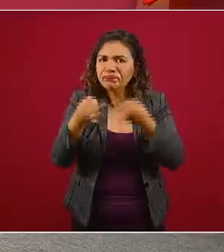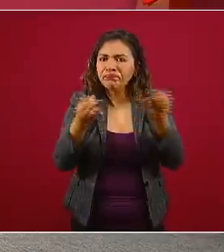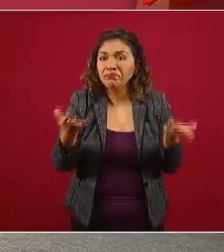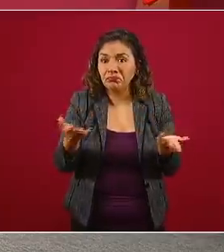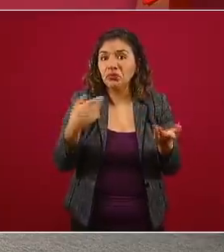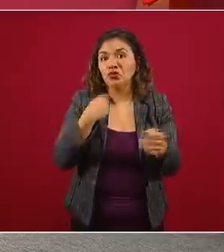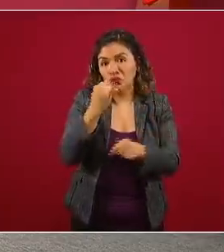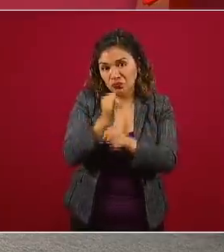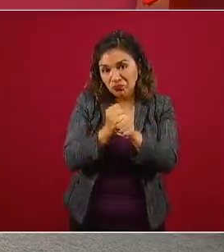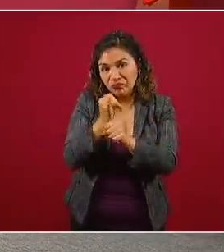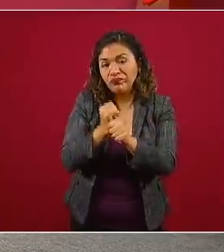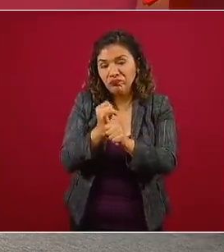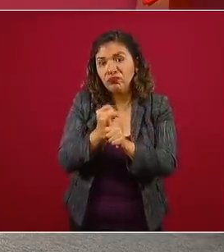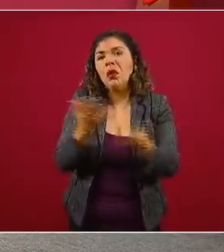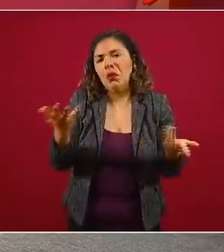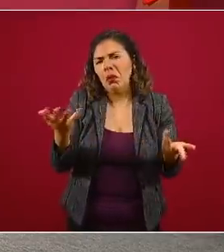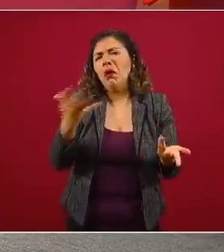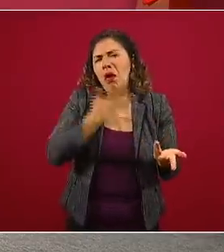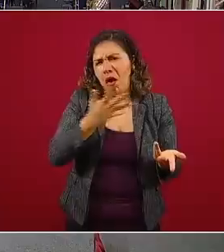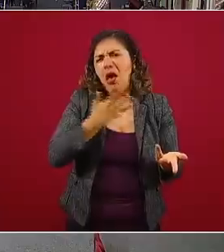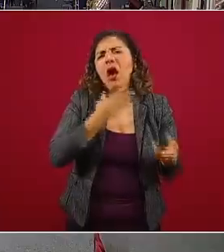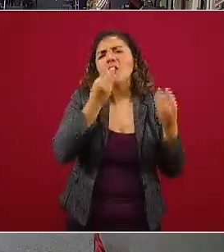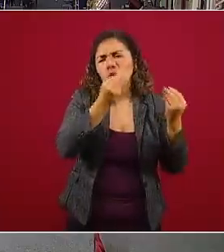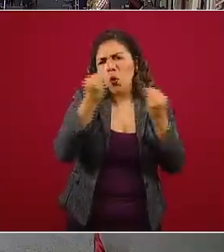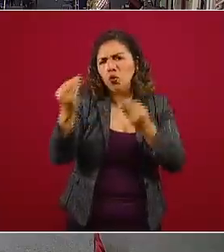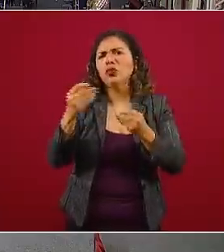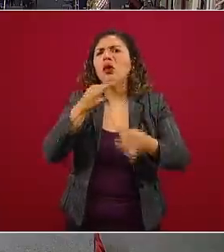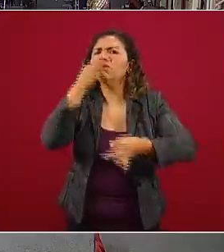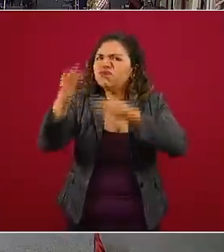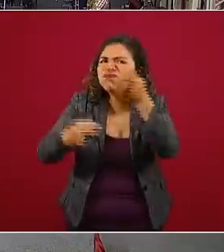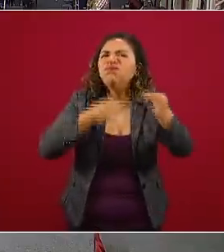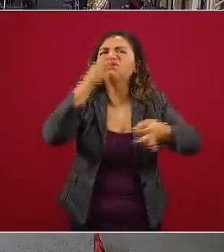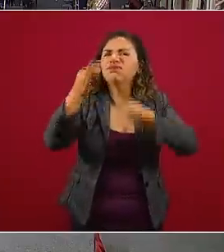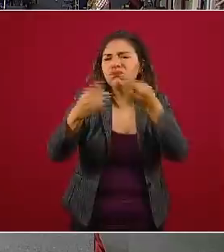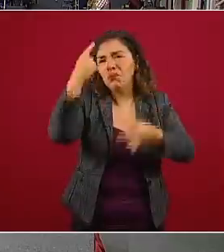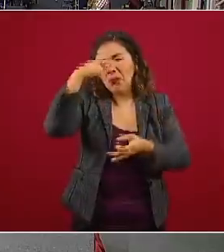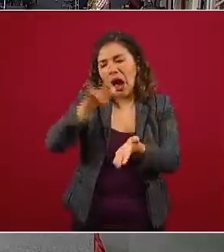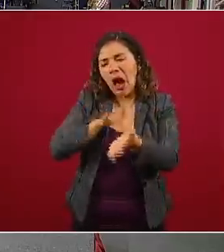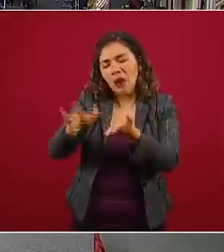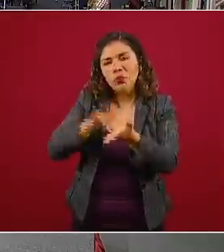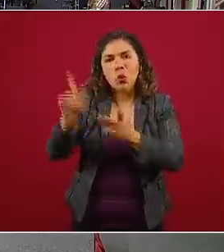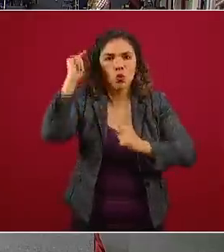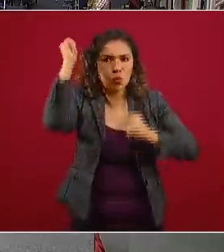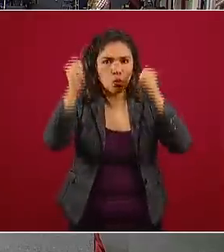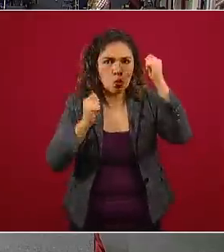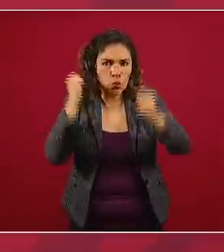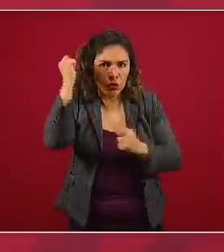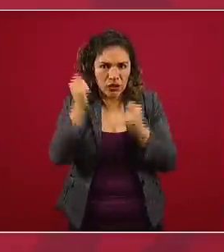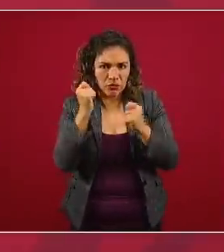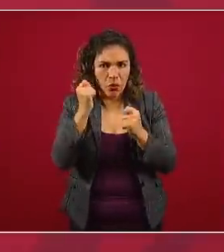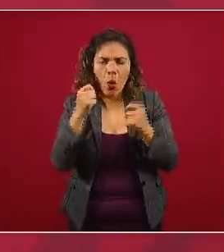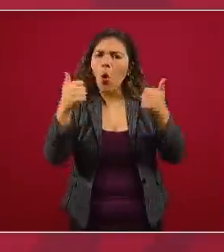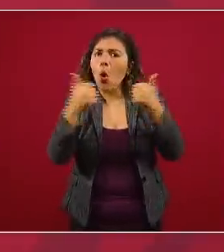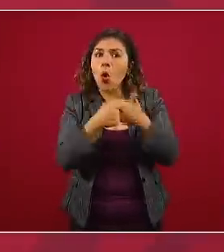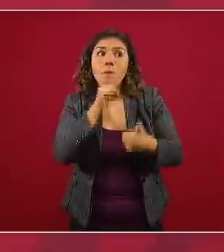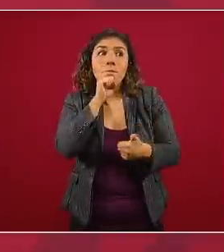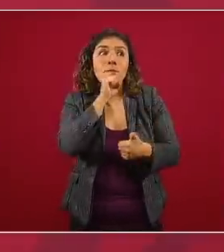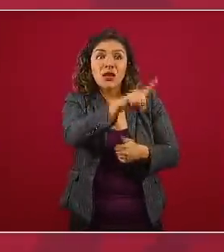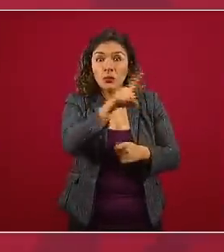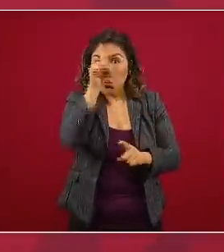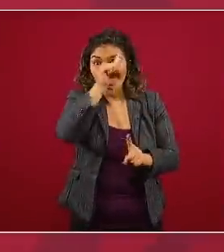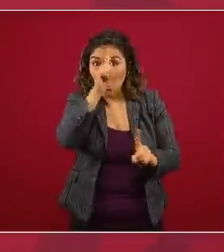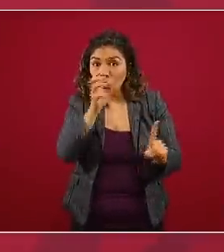hay desde luego mucha promoción que se está haciendo al turismo ya no con este mecanismo